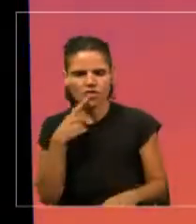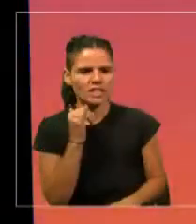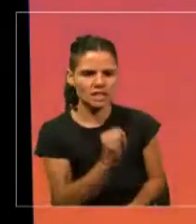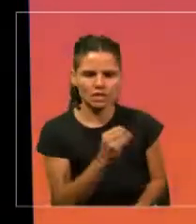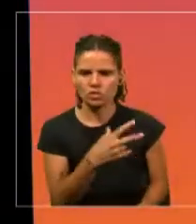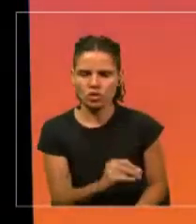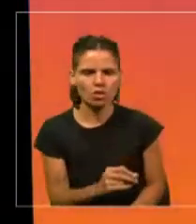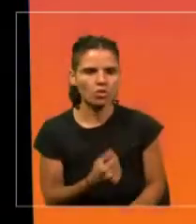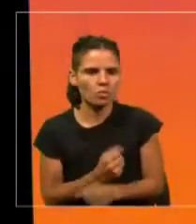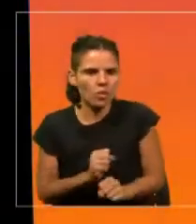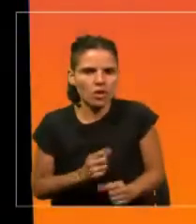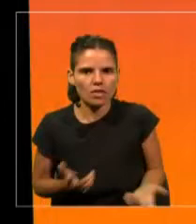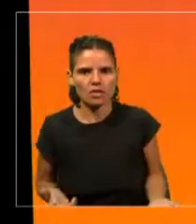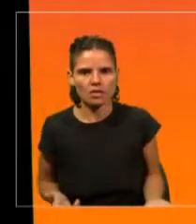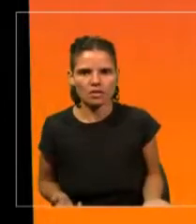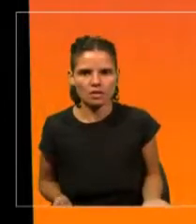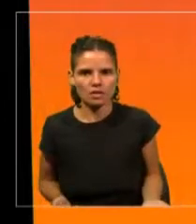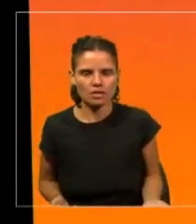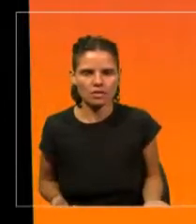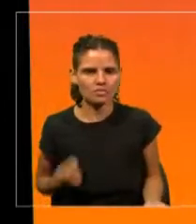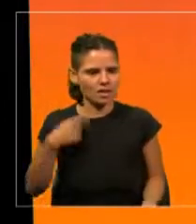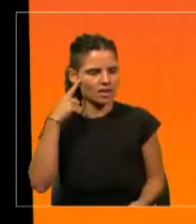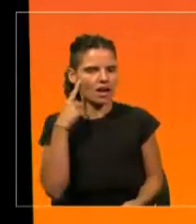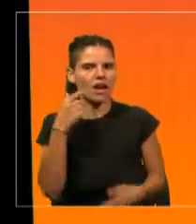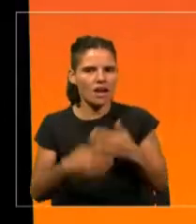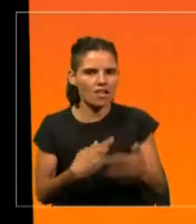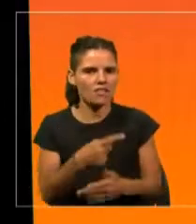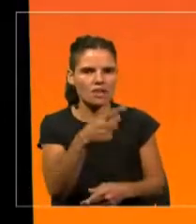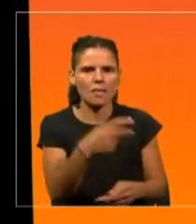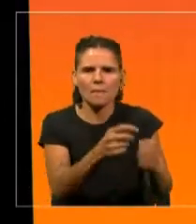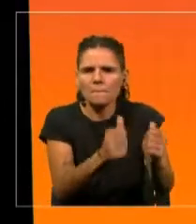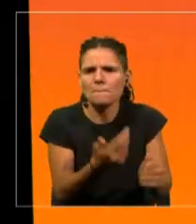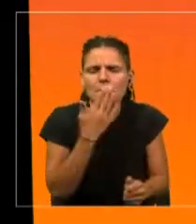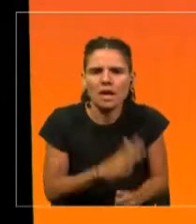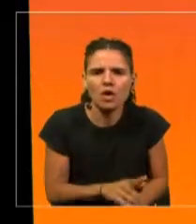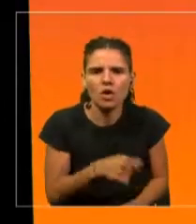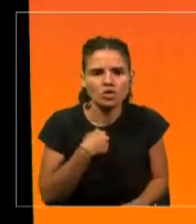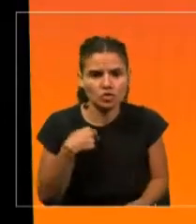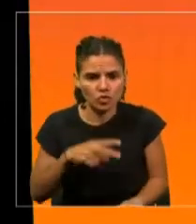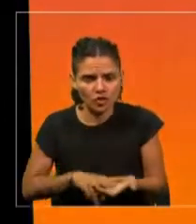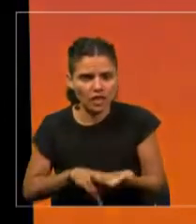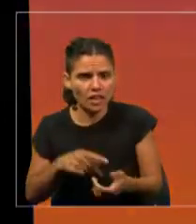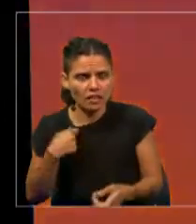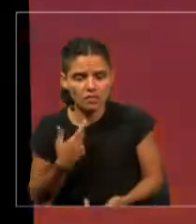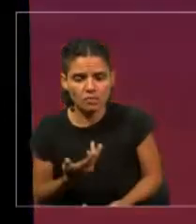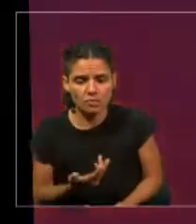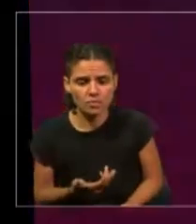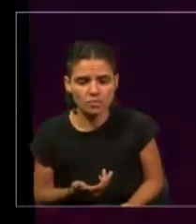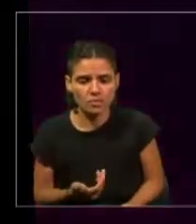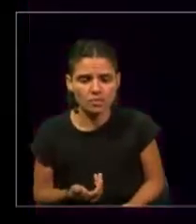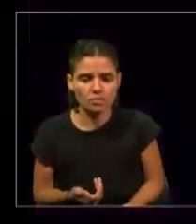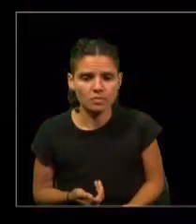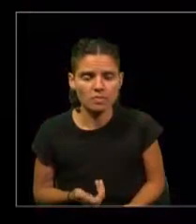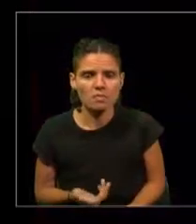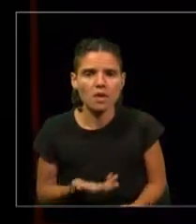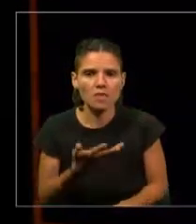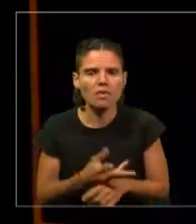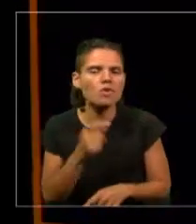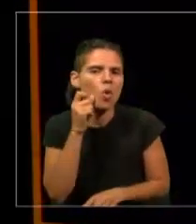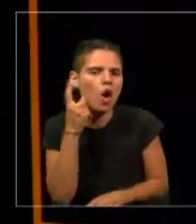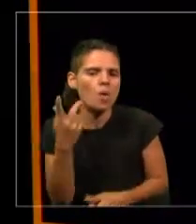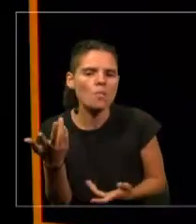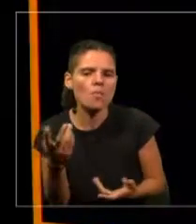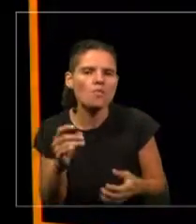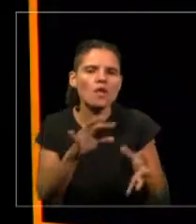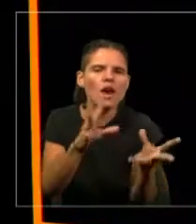no? No voy a poder. Cada vez más eficiente. Yo realmente vamos a tener nosotros los medios individualmente de